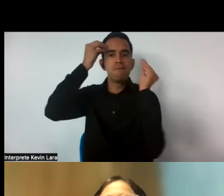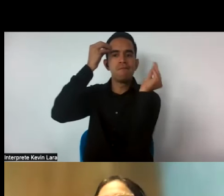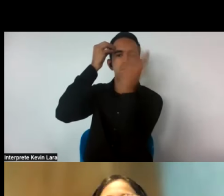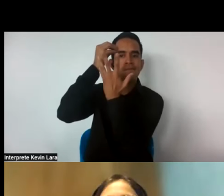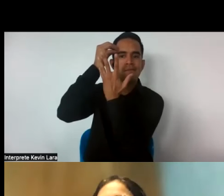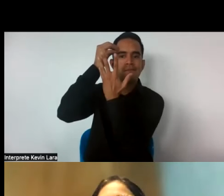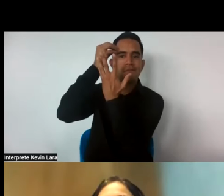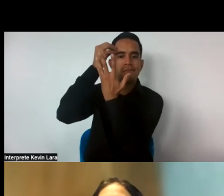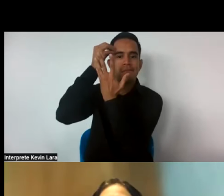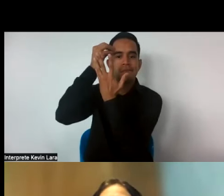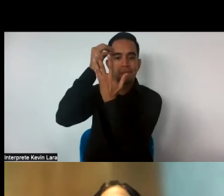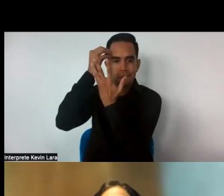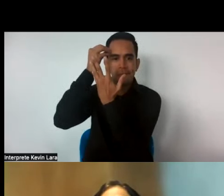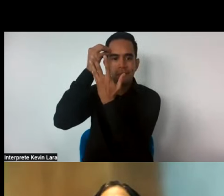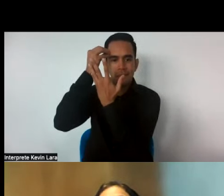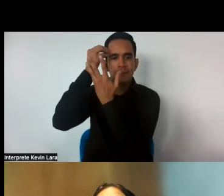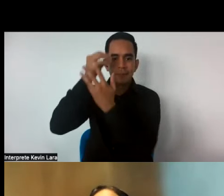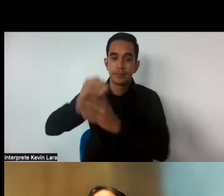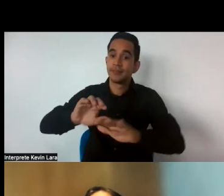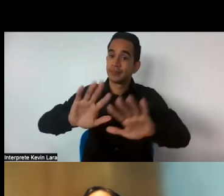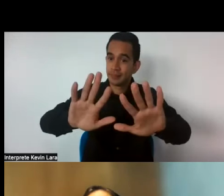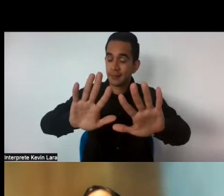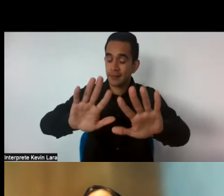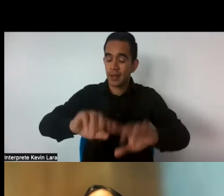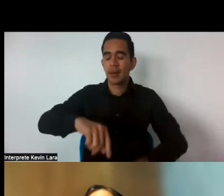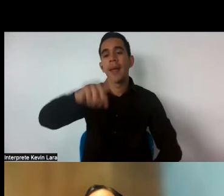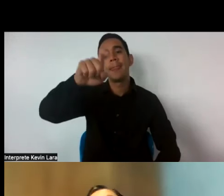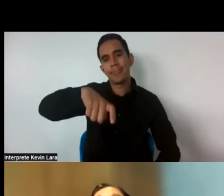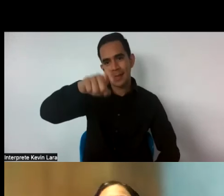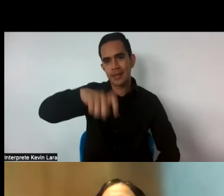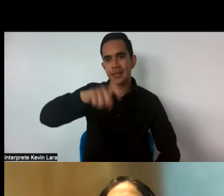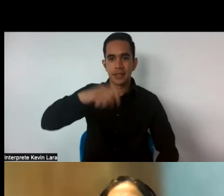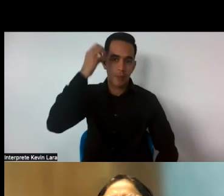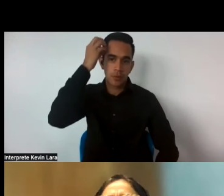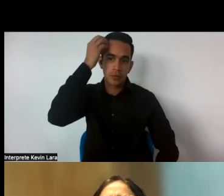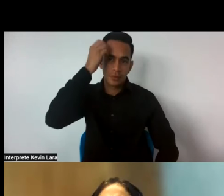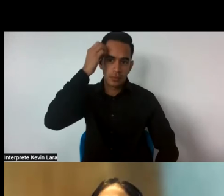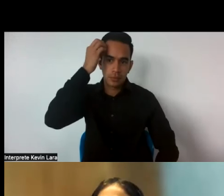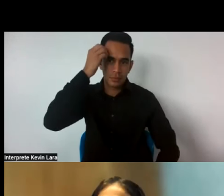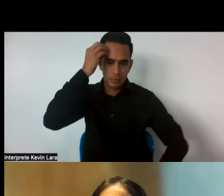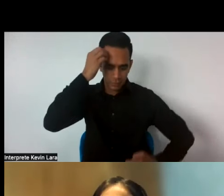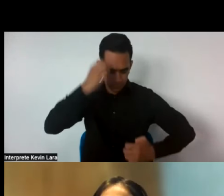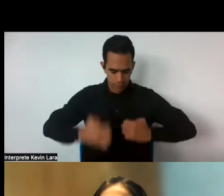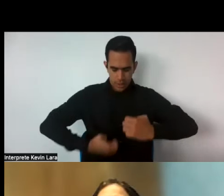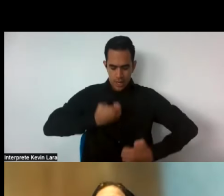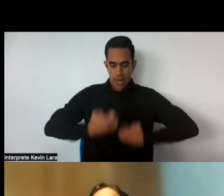No existe racionalidad sin emocionalidad. No existe el pensamiento sin